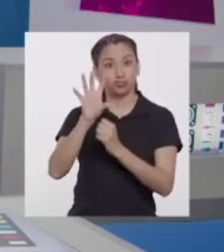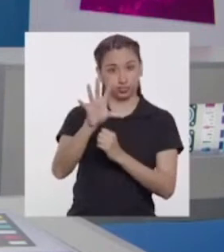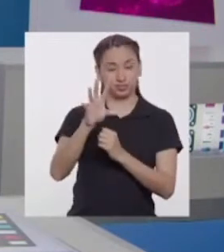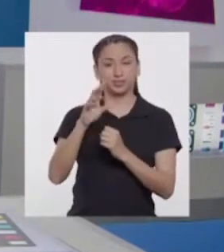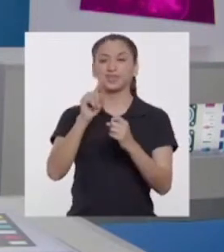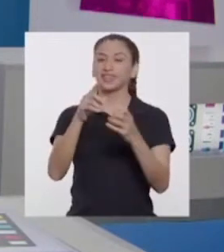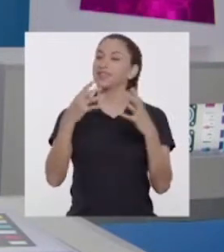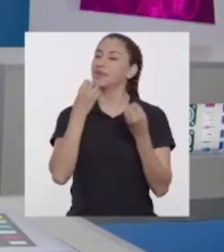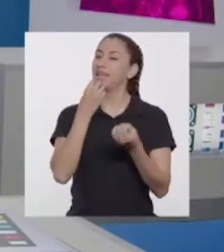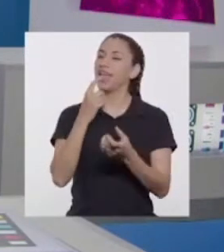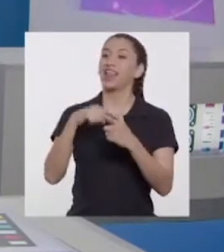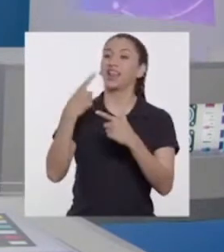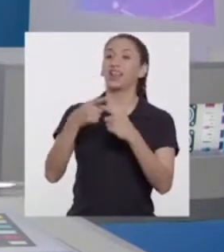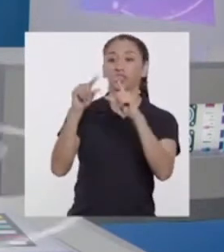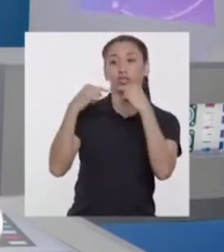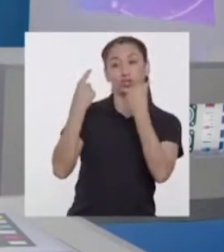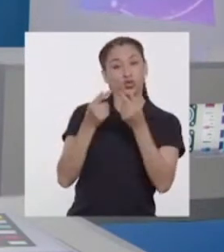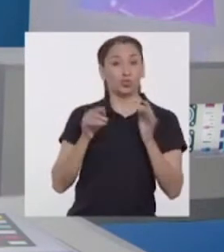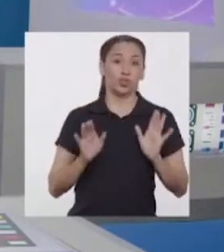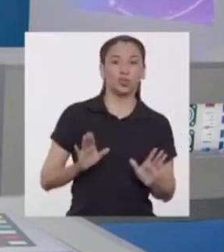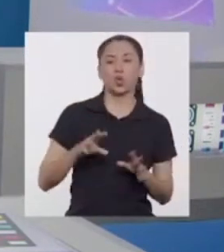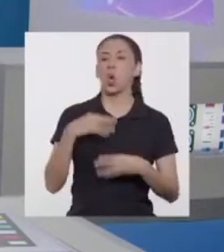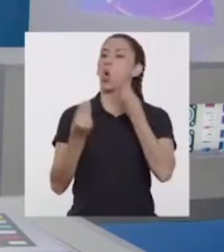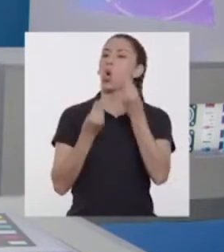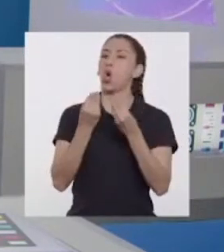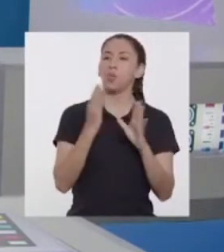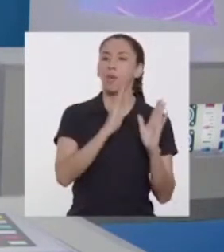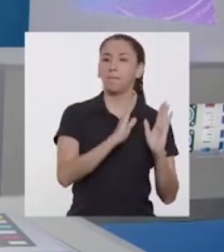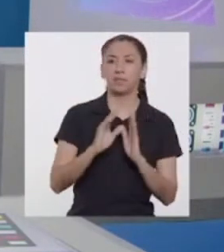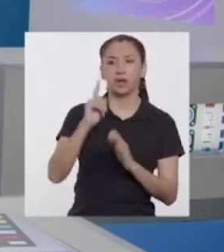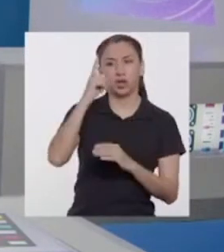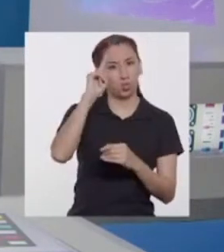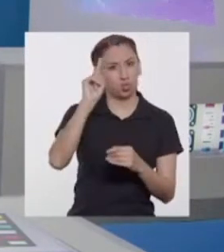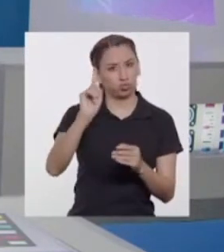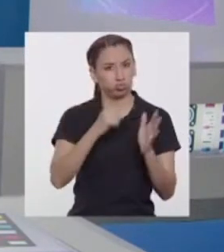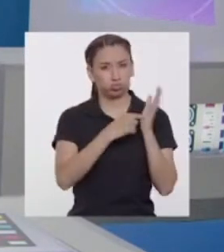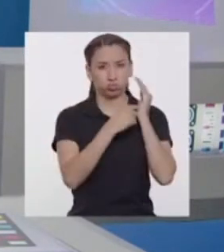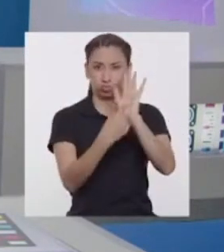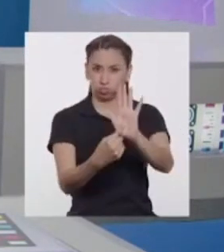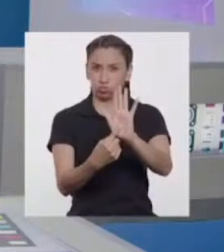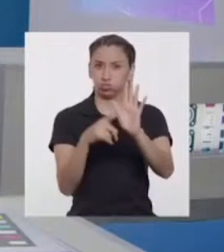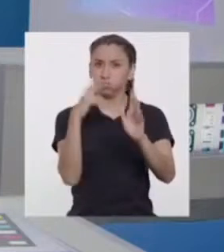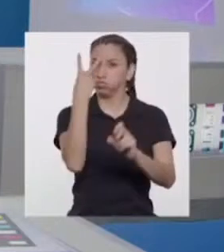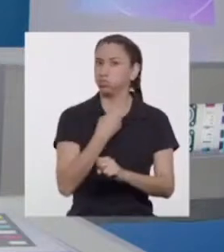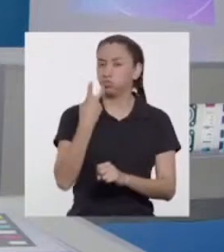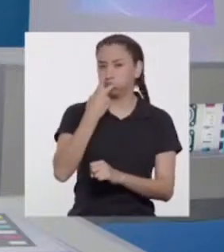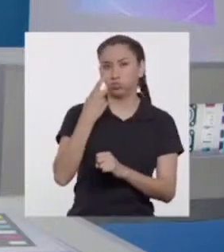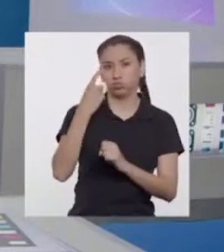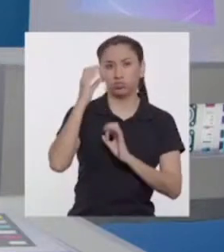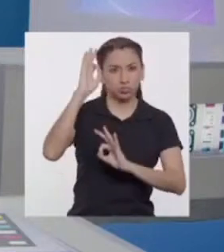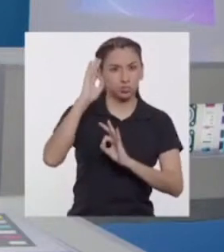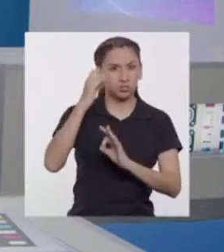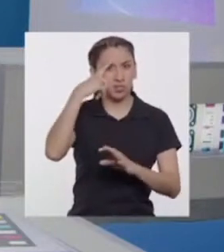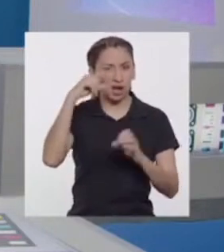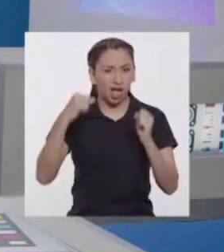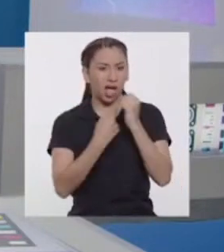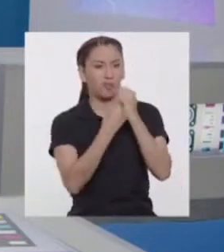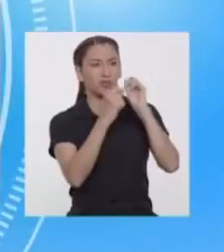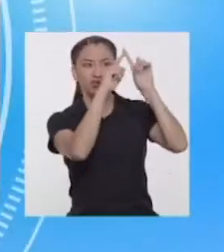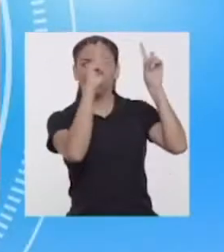Entonces, equipo pingüino, ¿cómo preparamos una presentación oral apoyándose en el